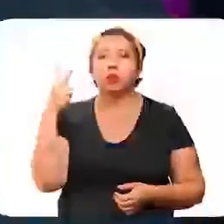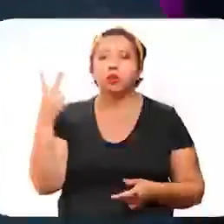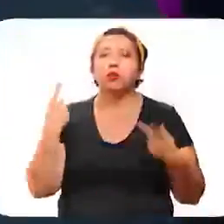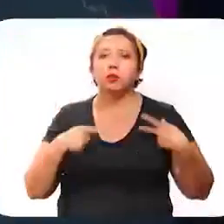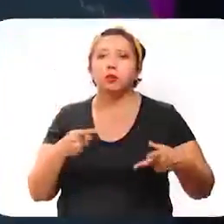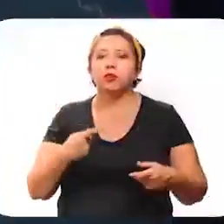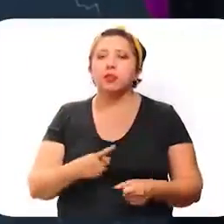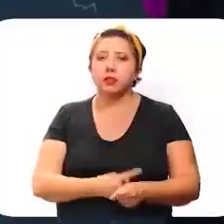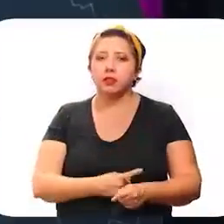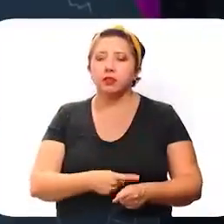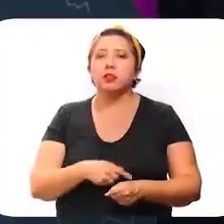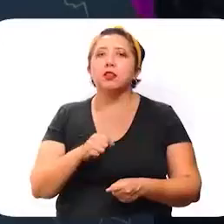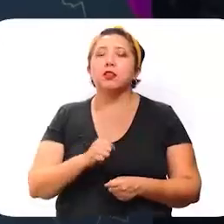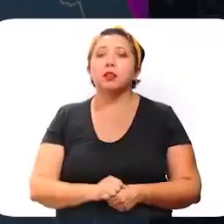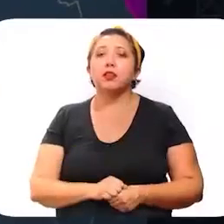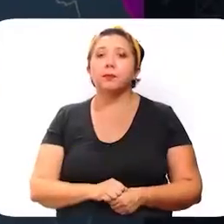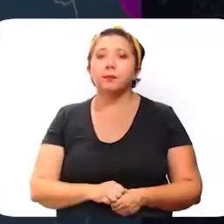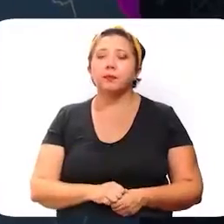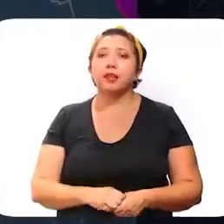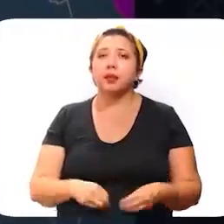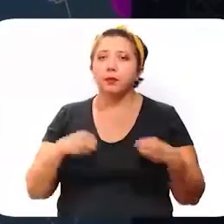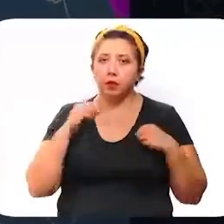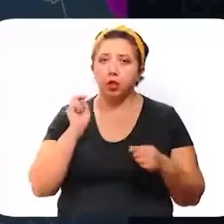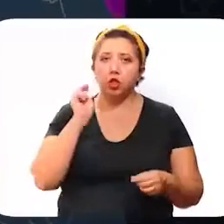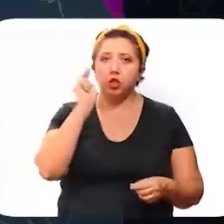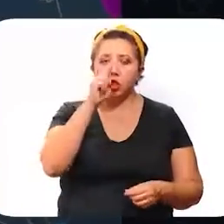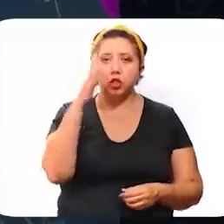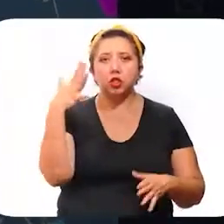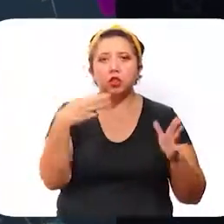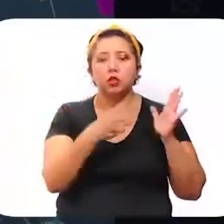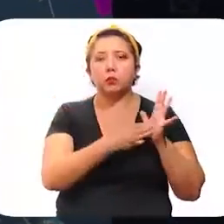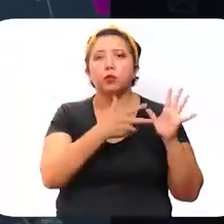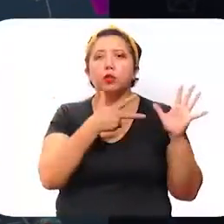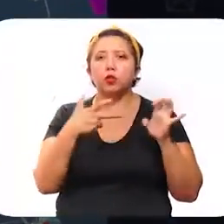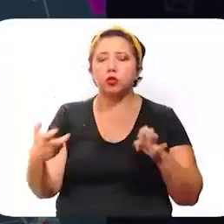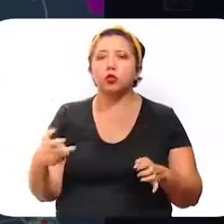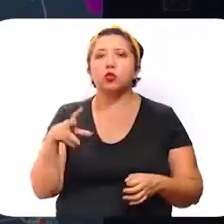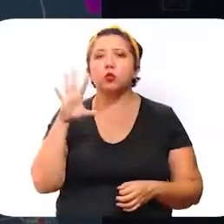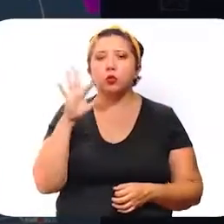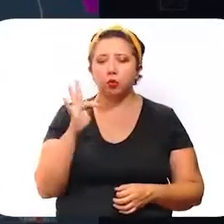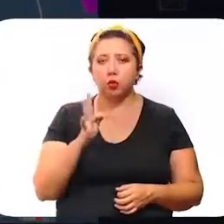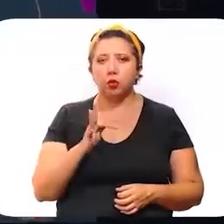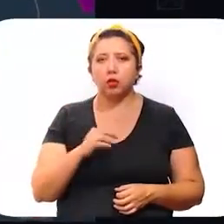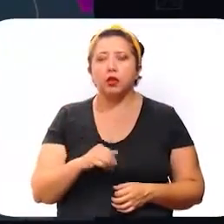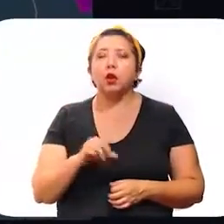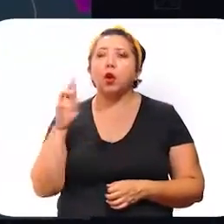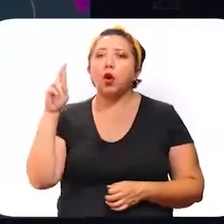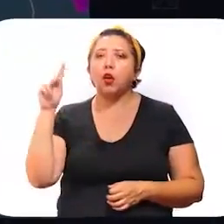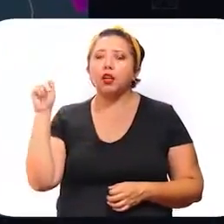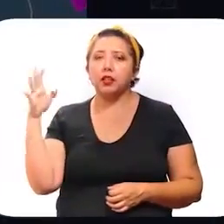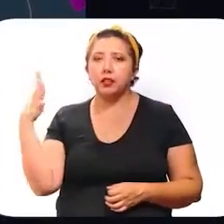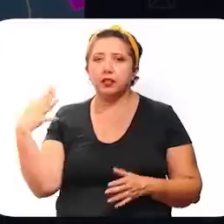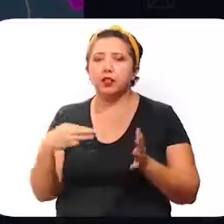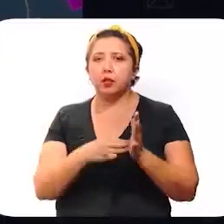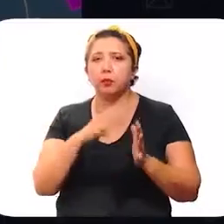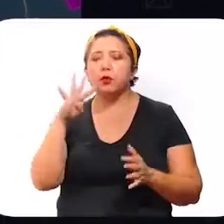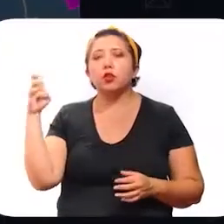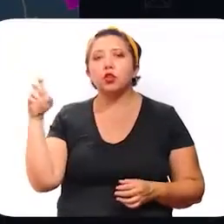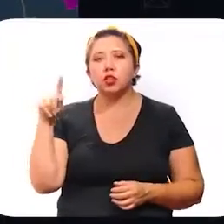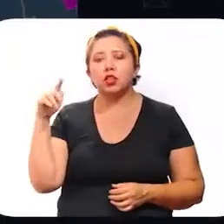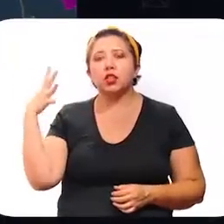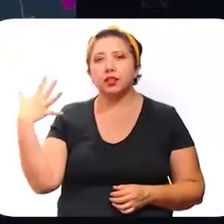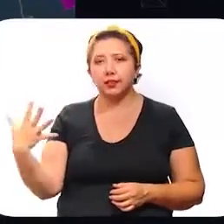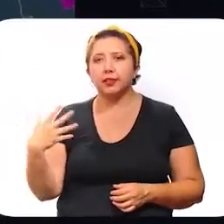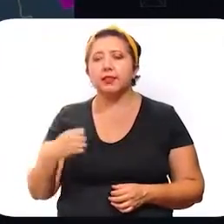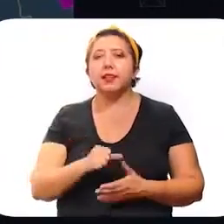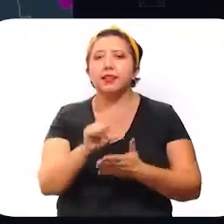personas contagiadas de coronavirus que viven en la zona norte 5.840, en la zona oriente